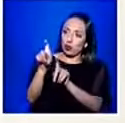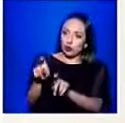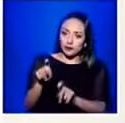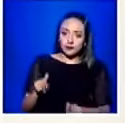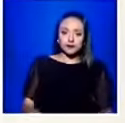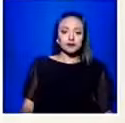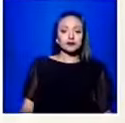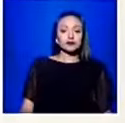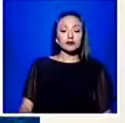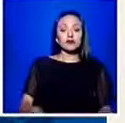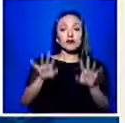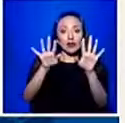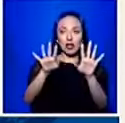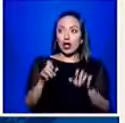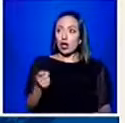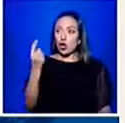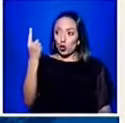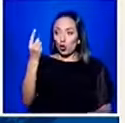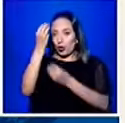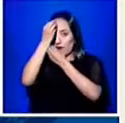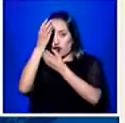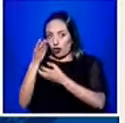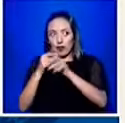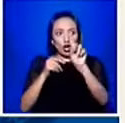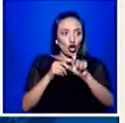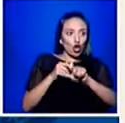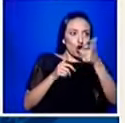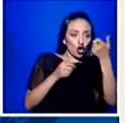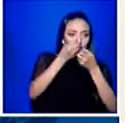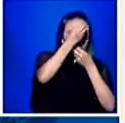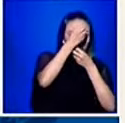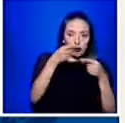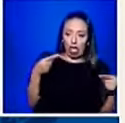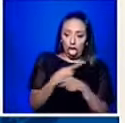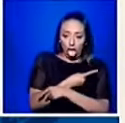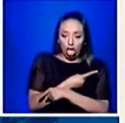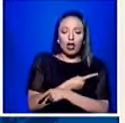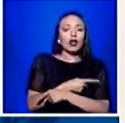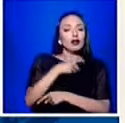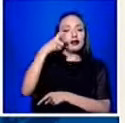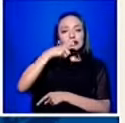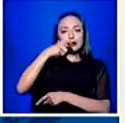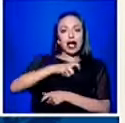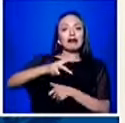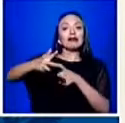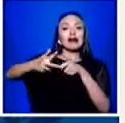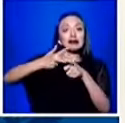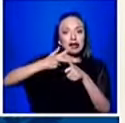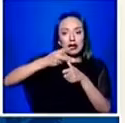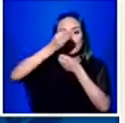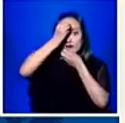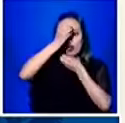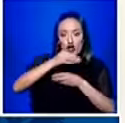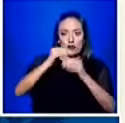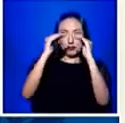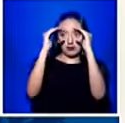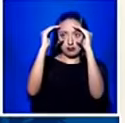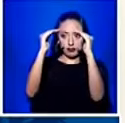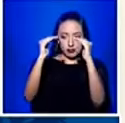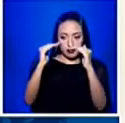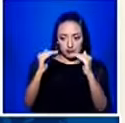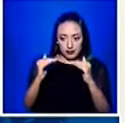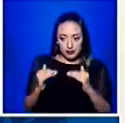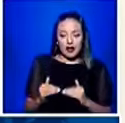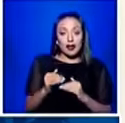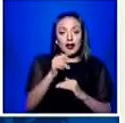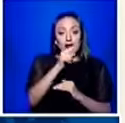Una tercera pericia, pero bien ordenada, es decir, una pericia que se ordene a partir de las muestras que deben estar en cadena de custodia y que deben